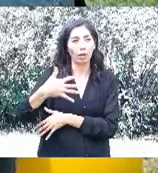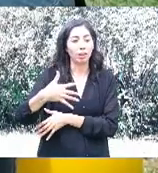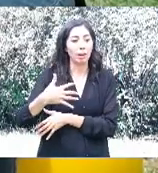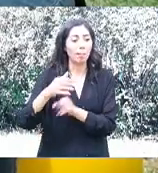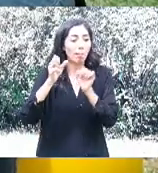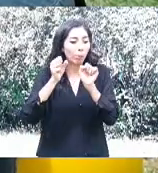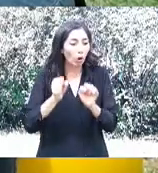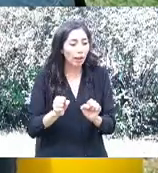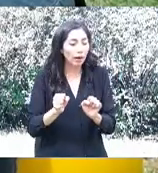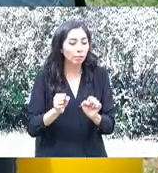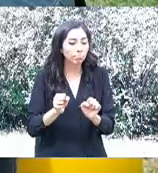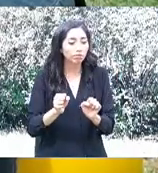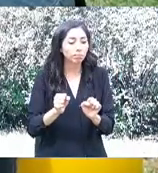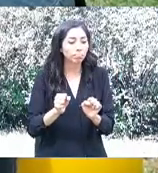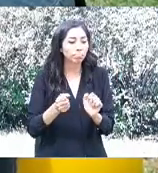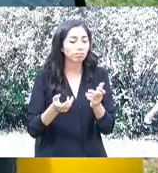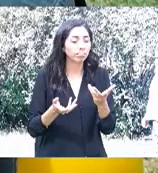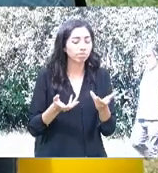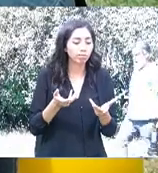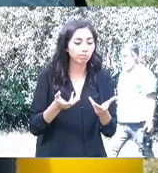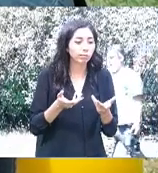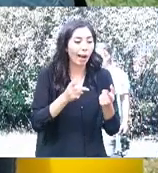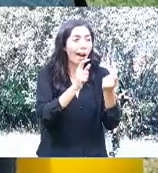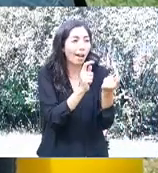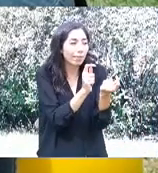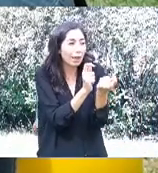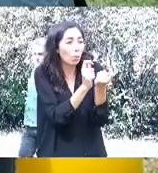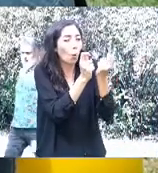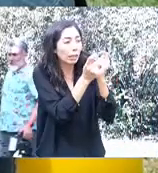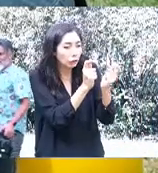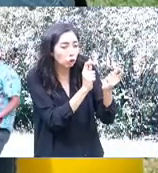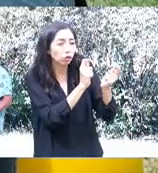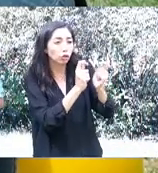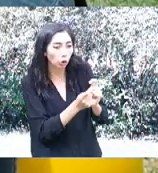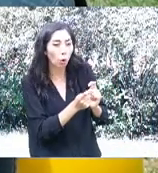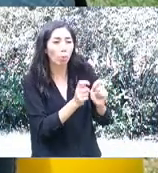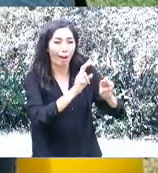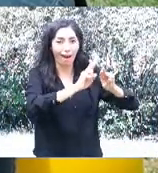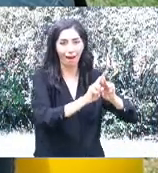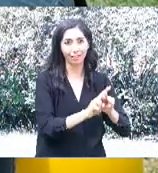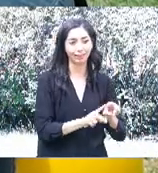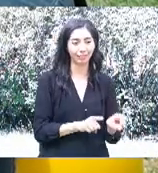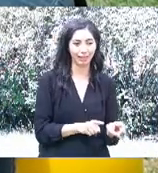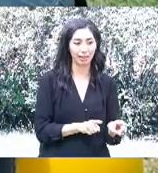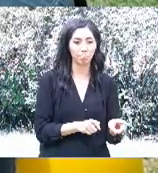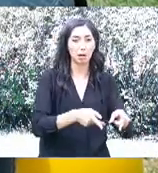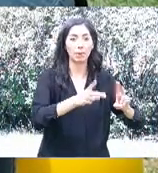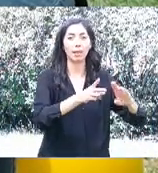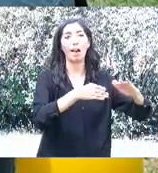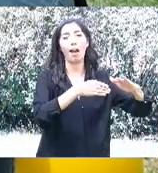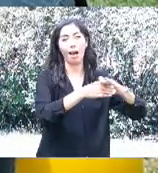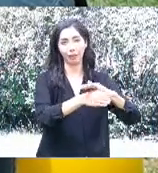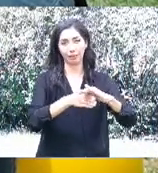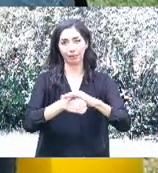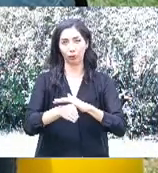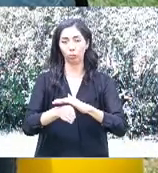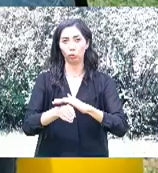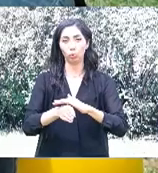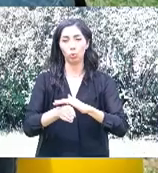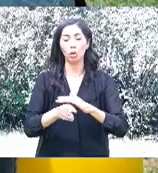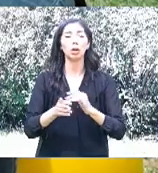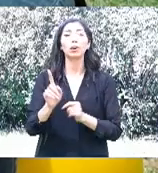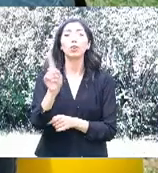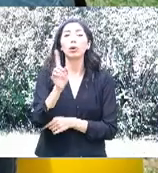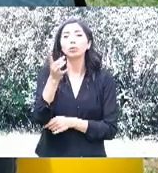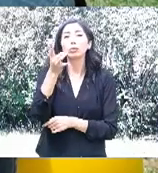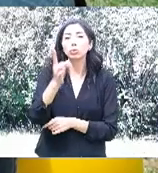eh generar estas adecuaciones cierto esta accesibilidad desde no